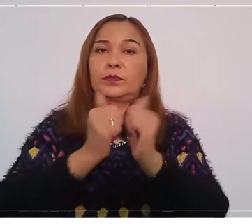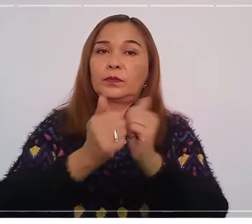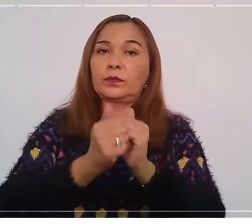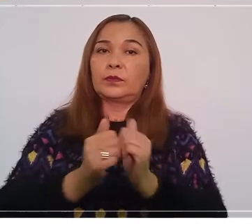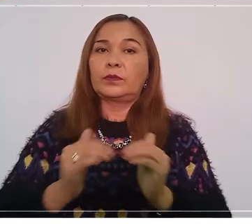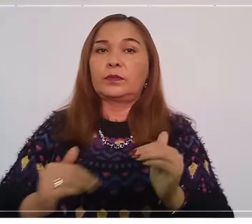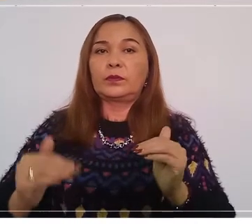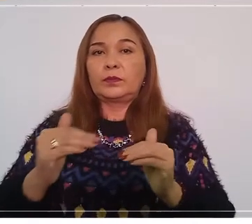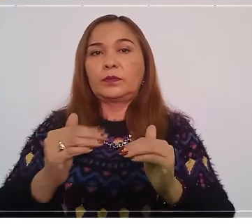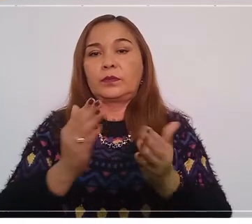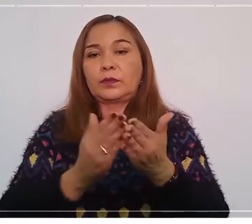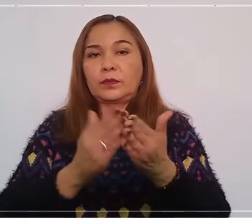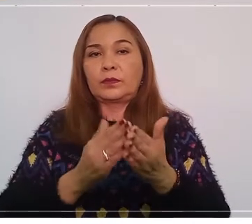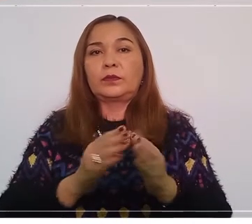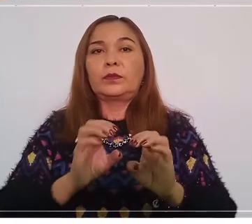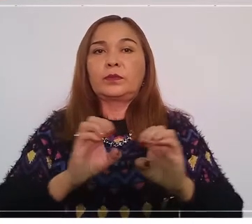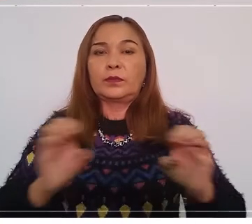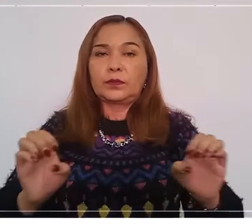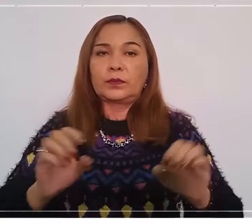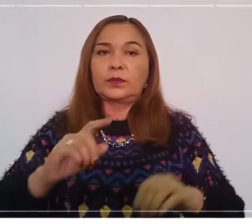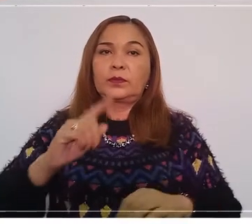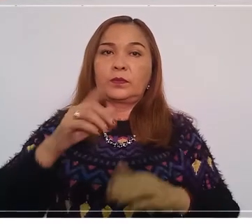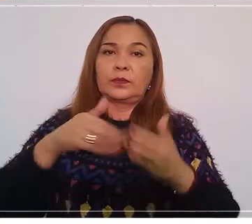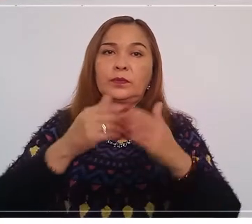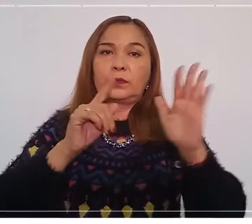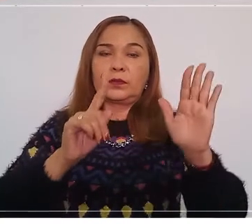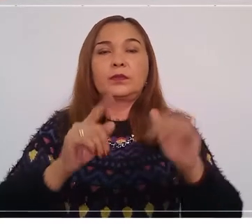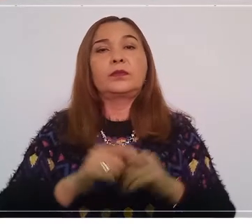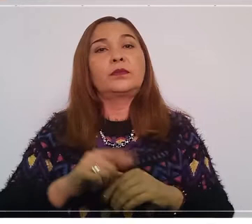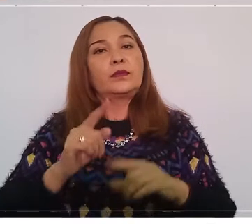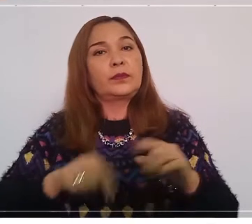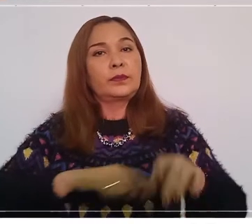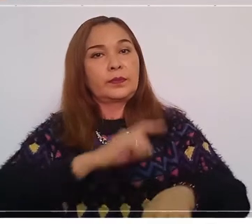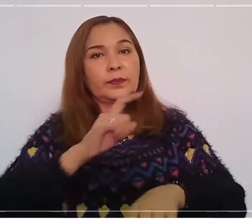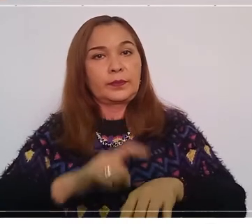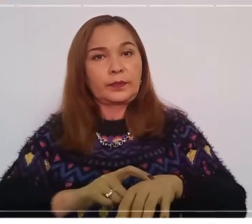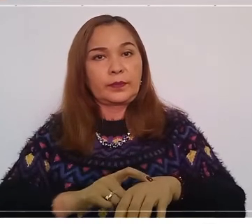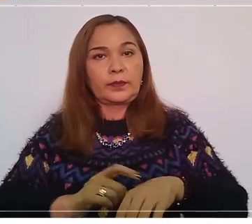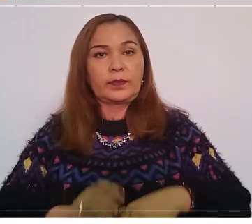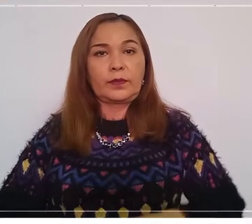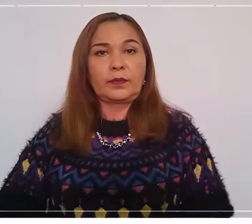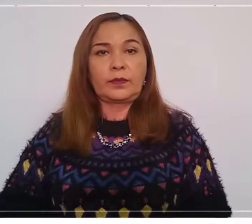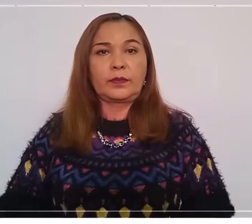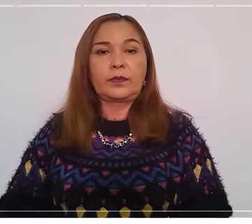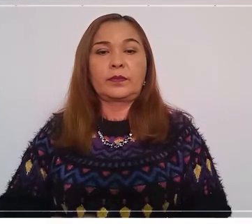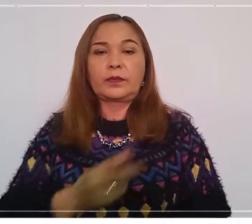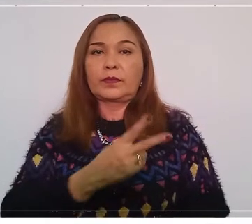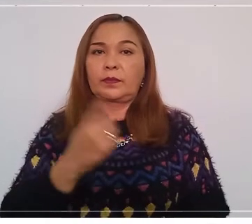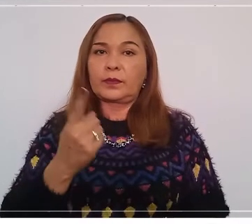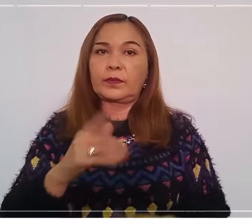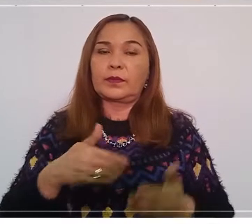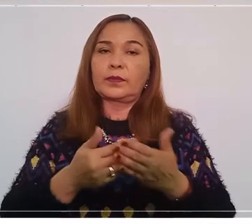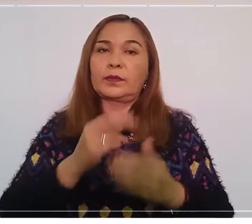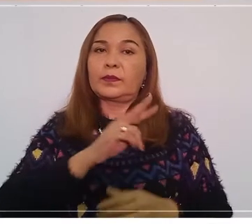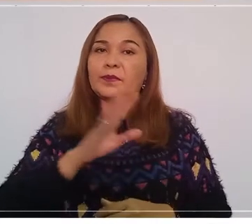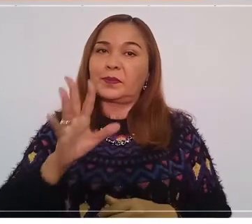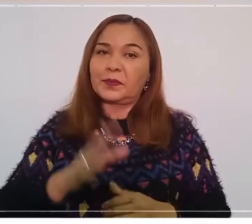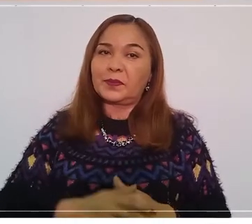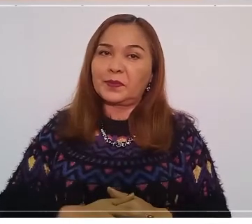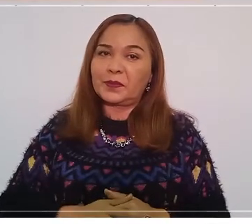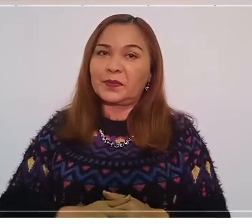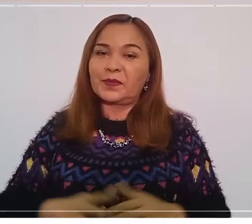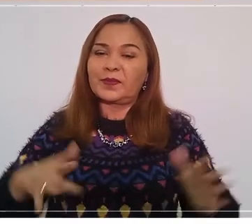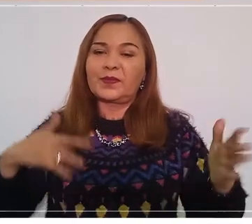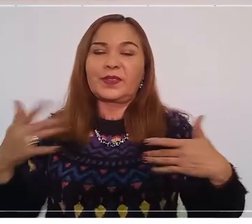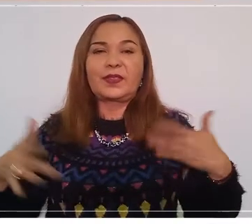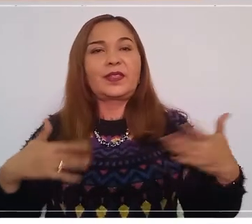deporte en edad escolar para educación primaria y media general del día 21 al 25